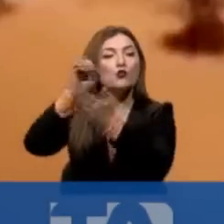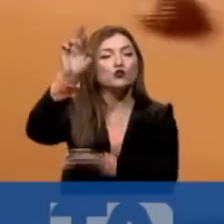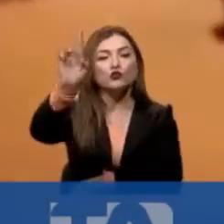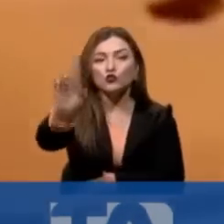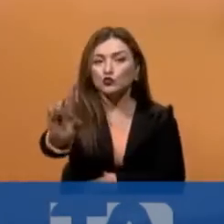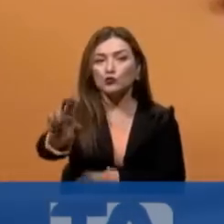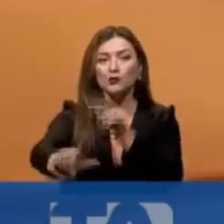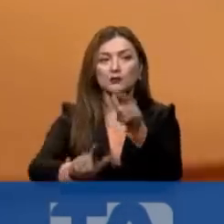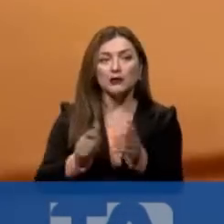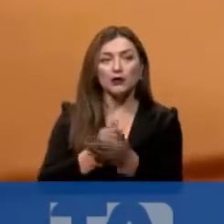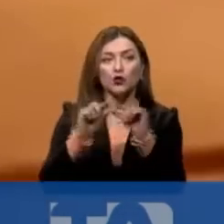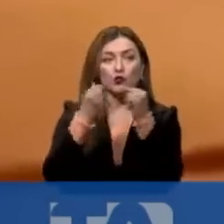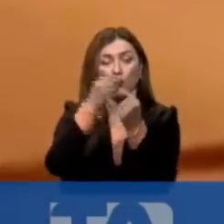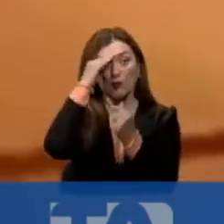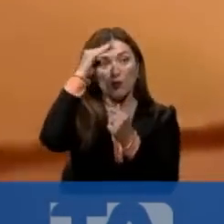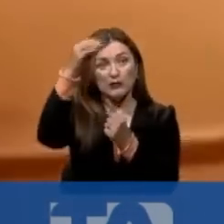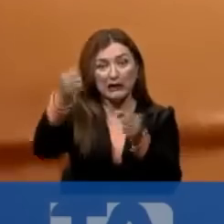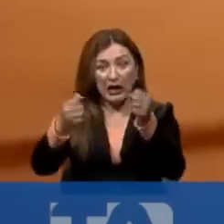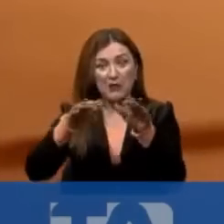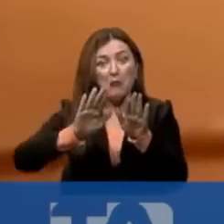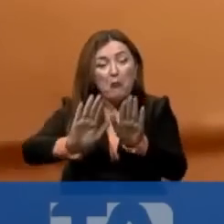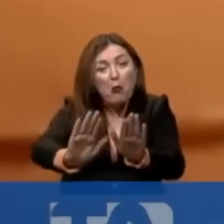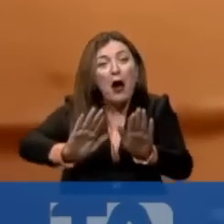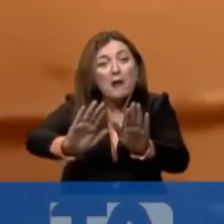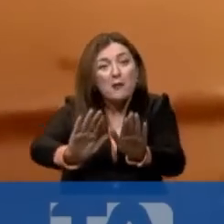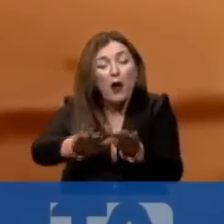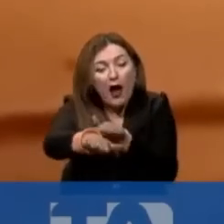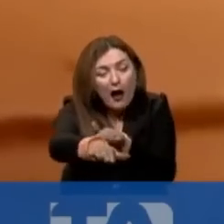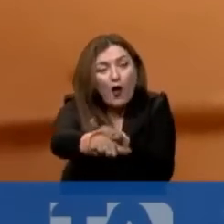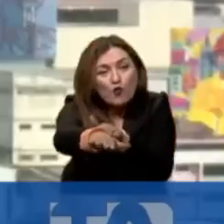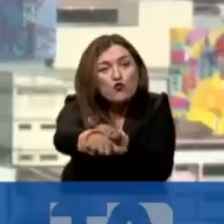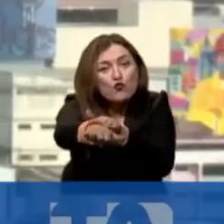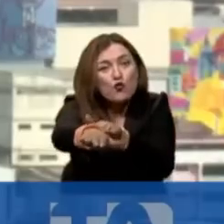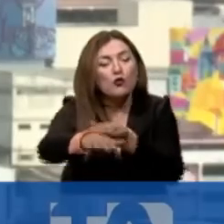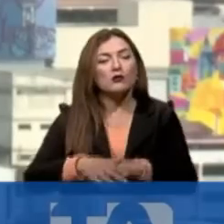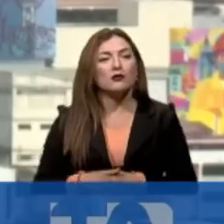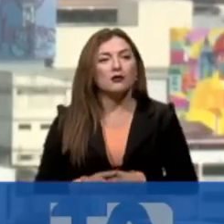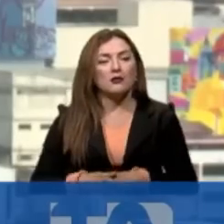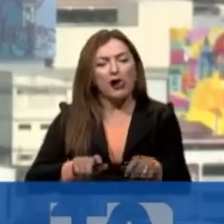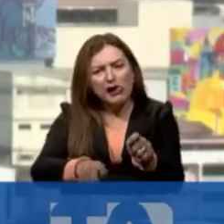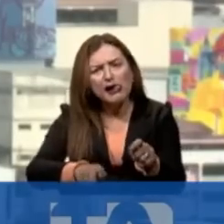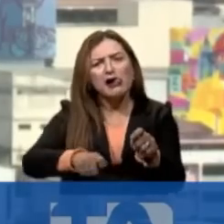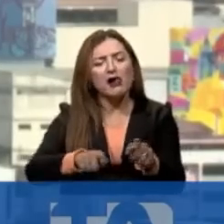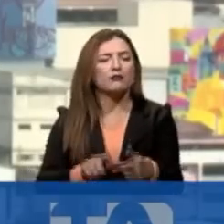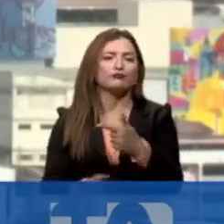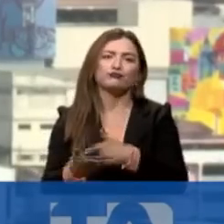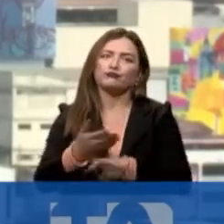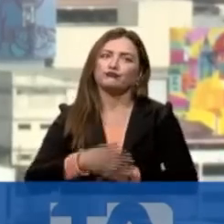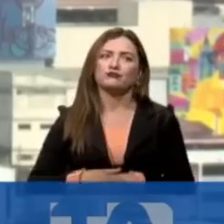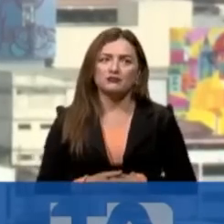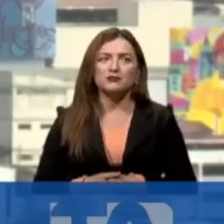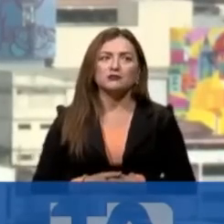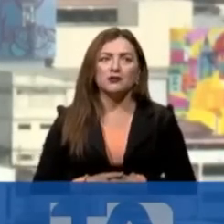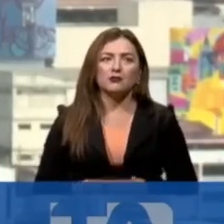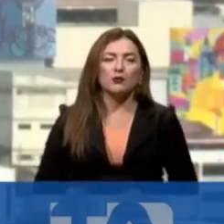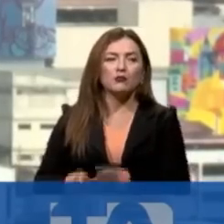ciudadanos ayudan a un grupo de agentes policiales a empujar la patrulla para que éste encienda. A esto se suma la solicitud de más patrulleros